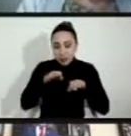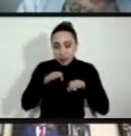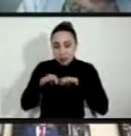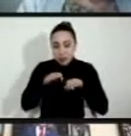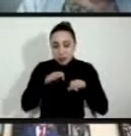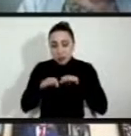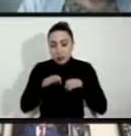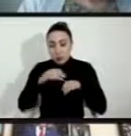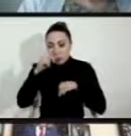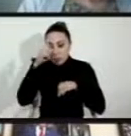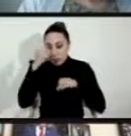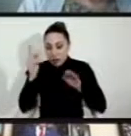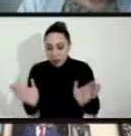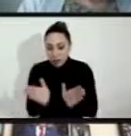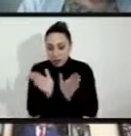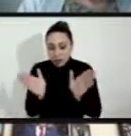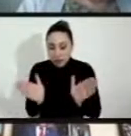Empleo,